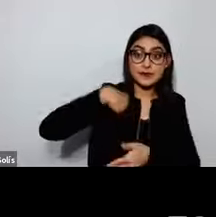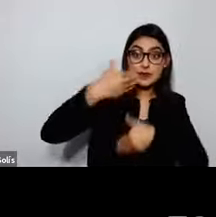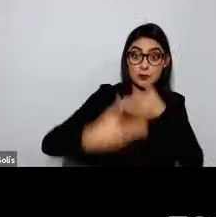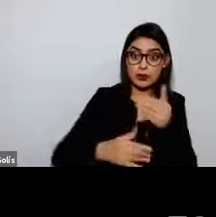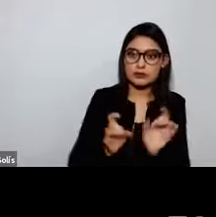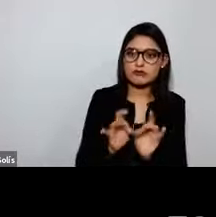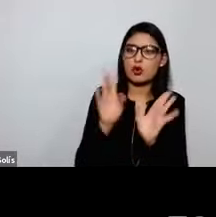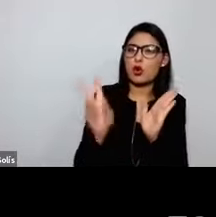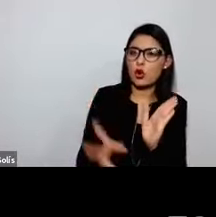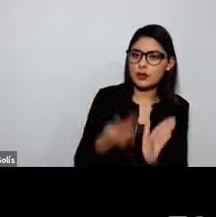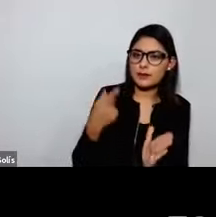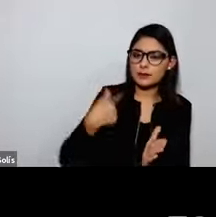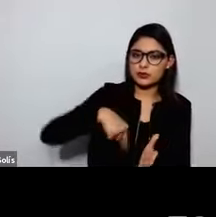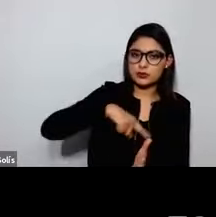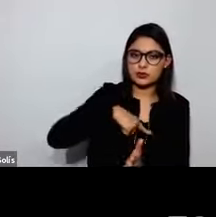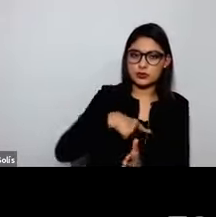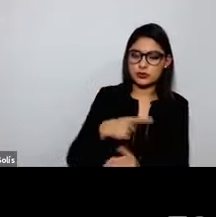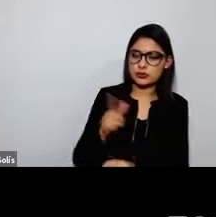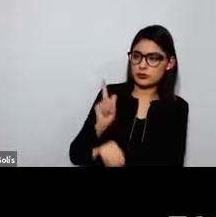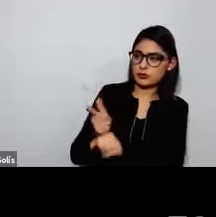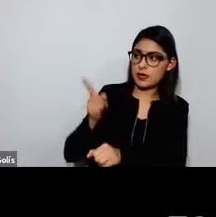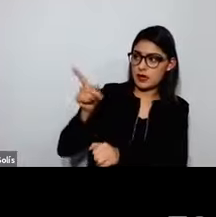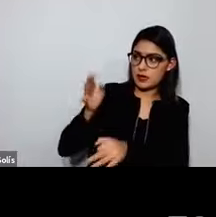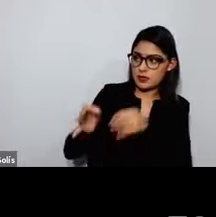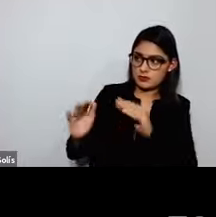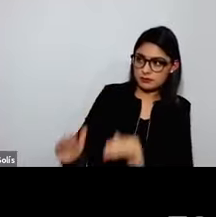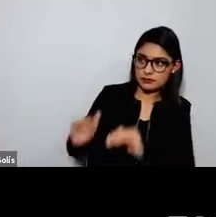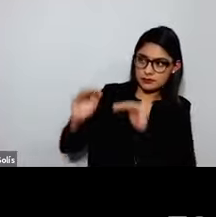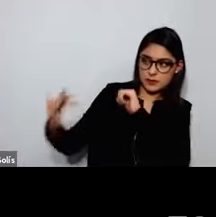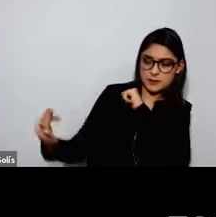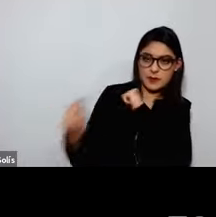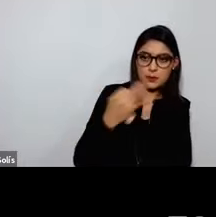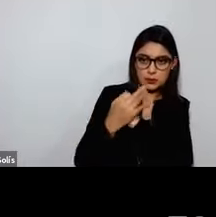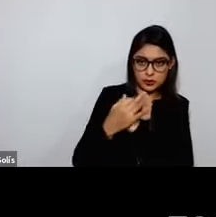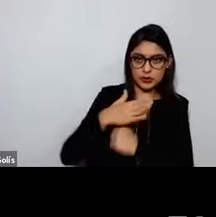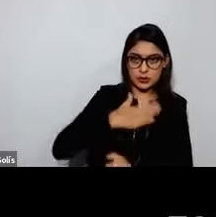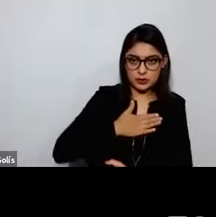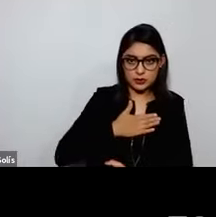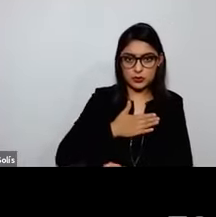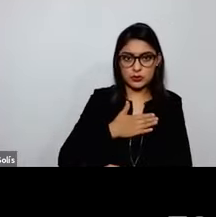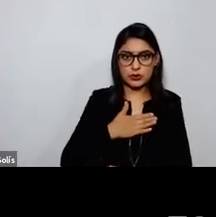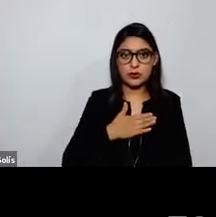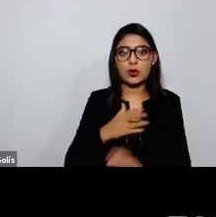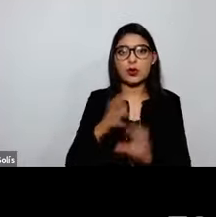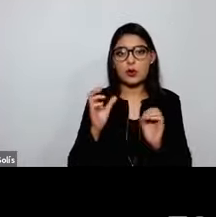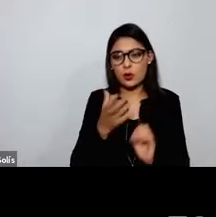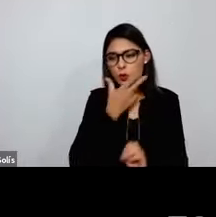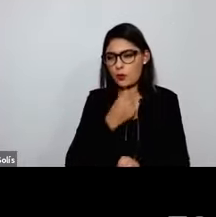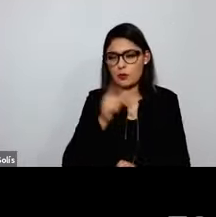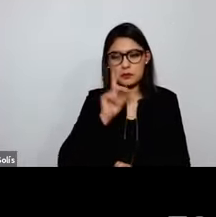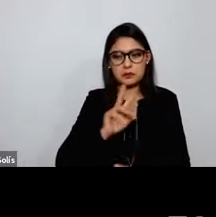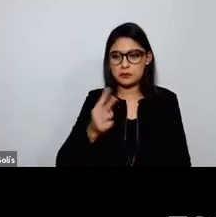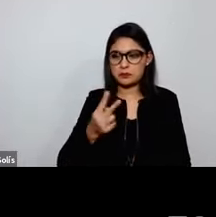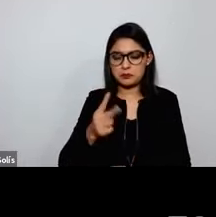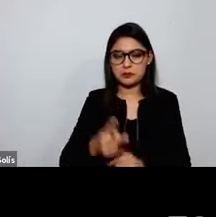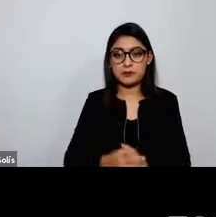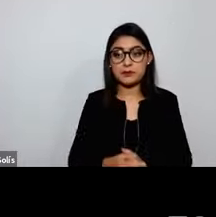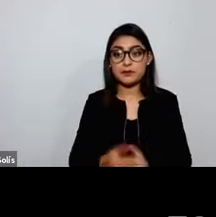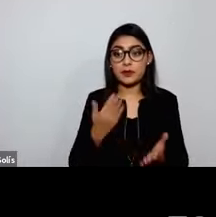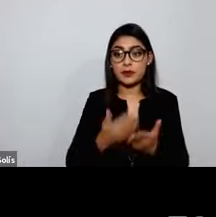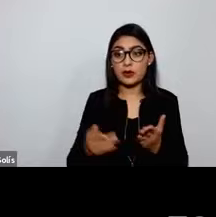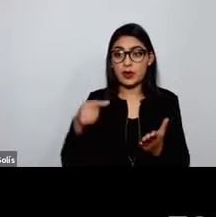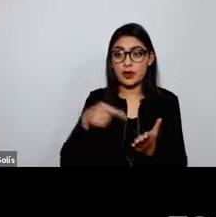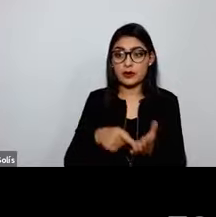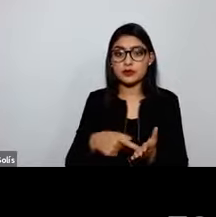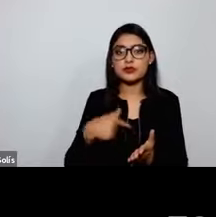cómo es que hemos sido protegidos por el máximo órgano jurisdiccional o cómo hemos sido protegidas, ¿no? Y entonces aquí